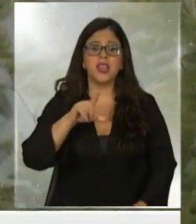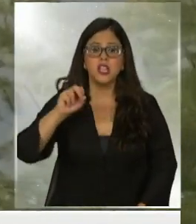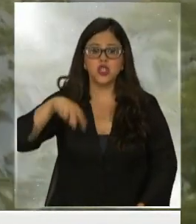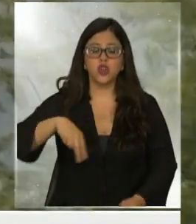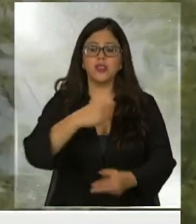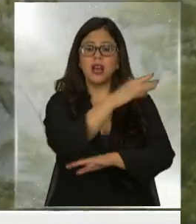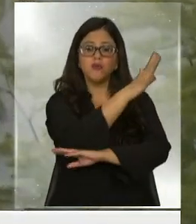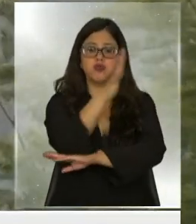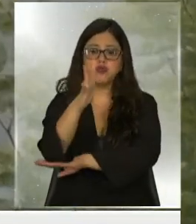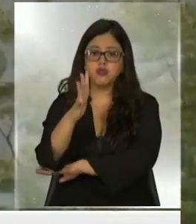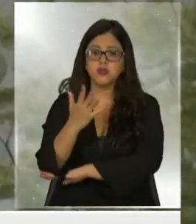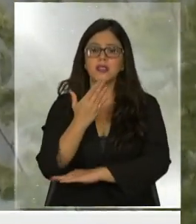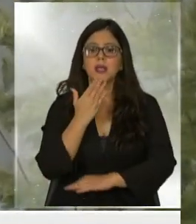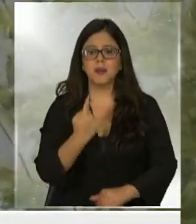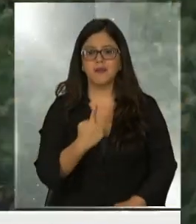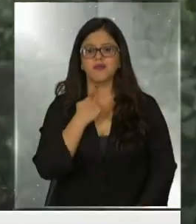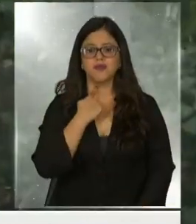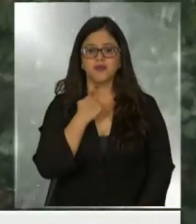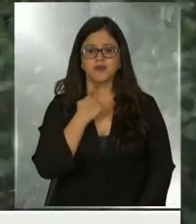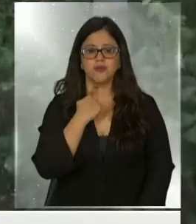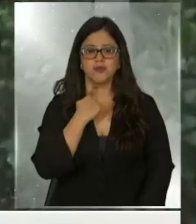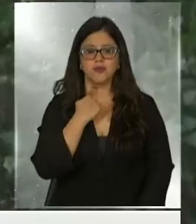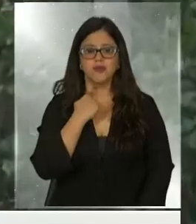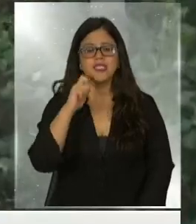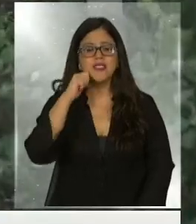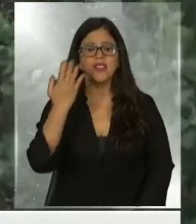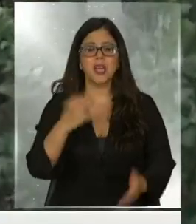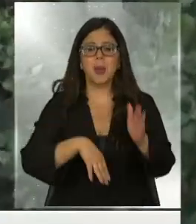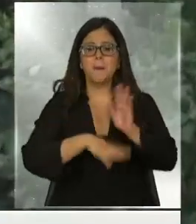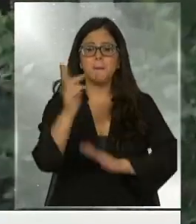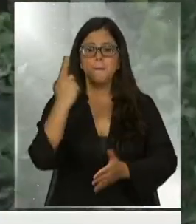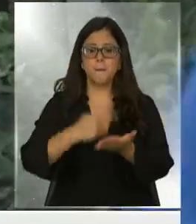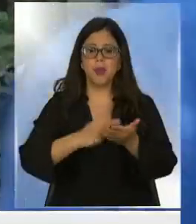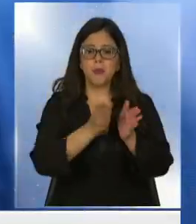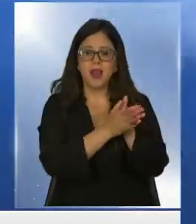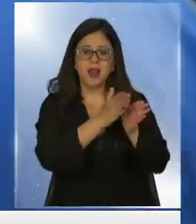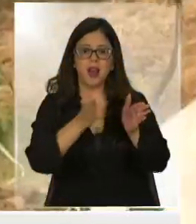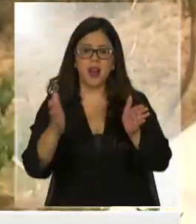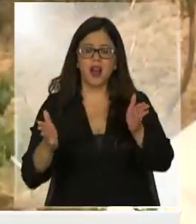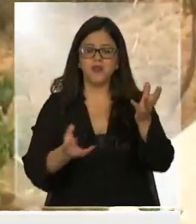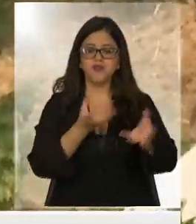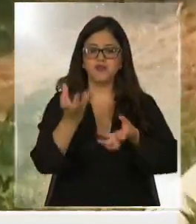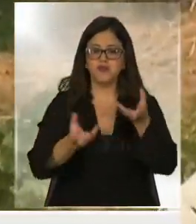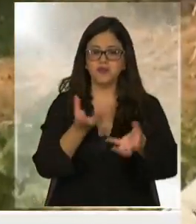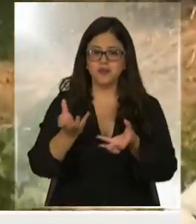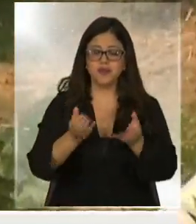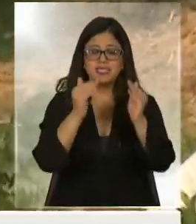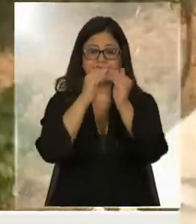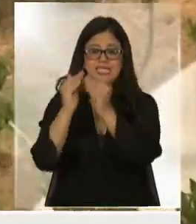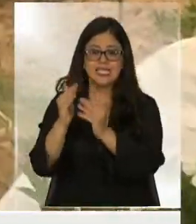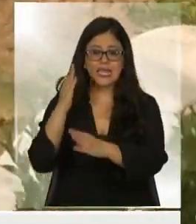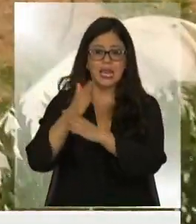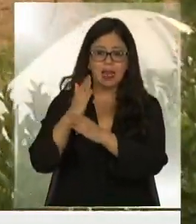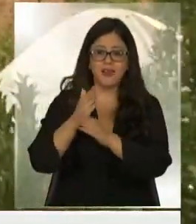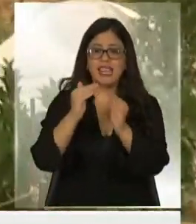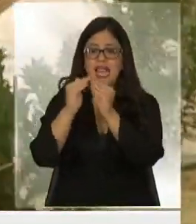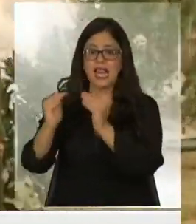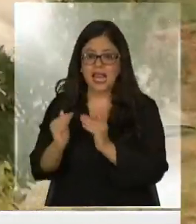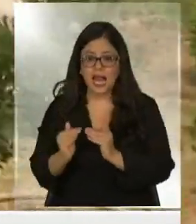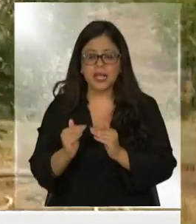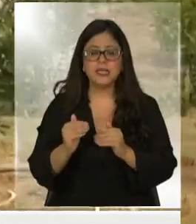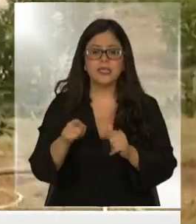forestales también se han visto afectadas, superando las 1.000 hectáreas quemadas. Cabañas y casas están